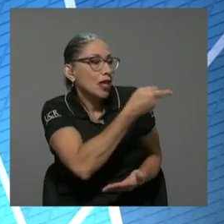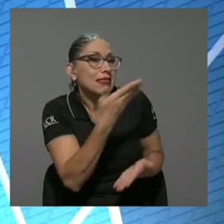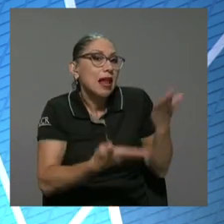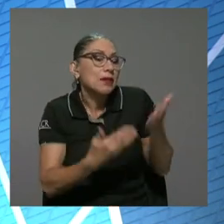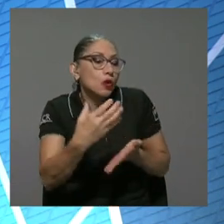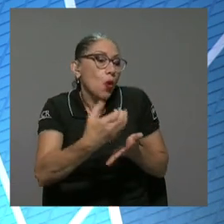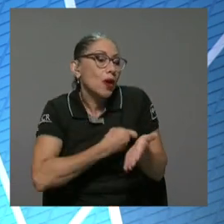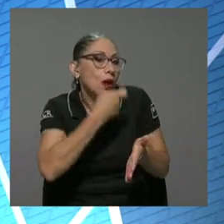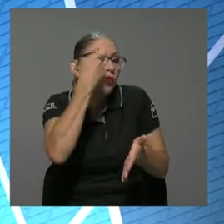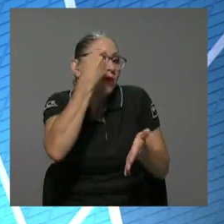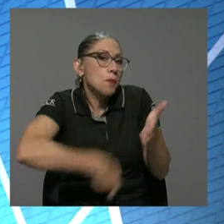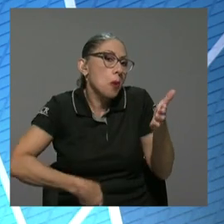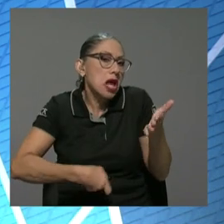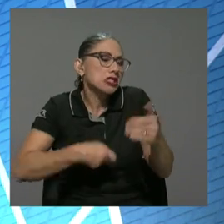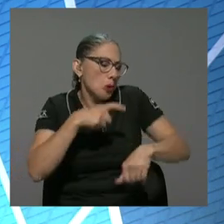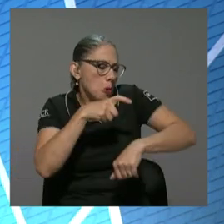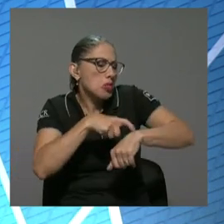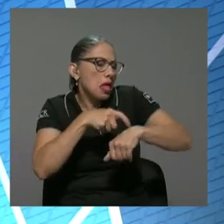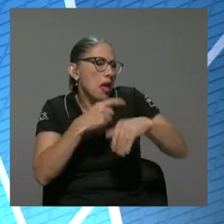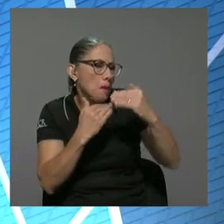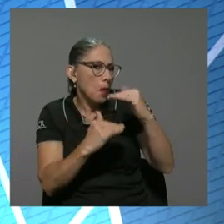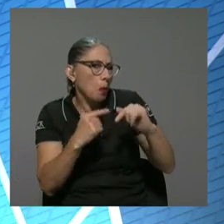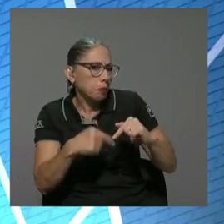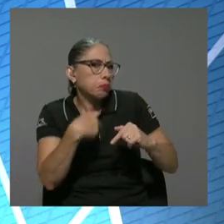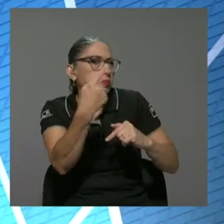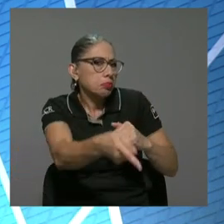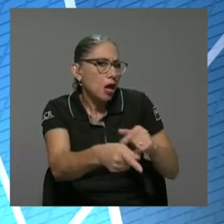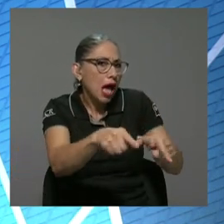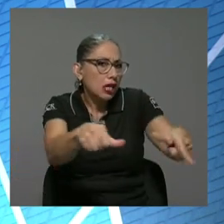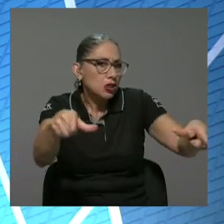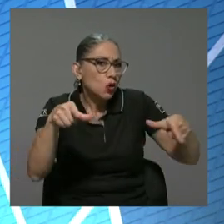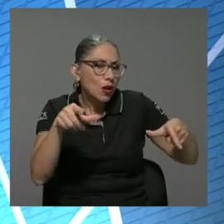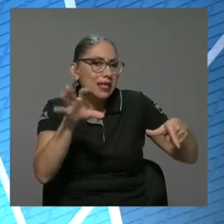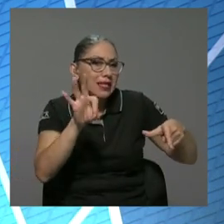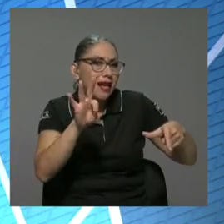extemporáneo, zonas francas, por decir alguna cosa, evidentemente hay mil opciones